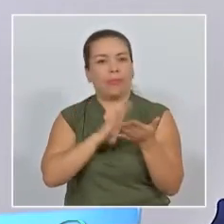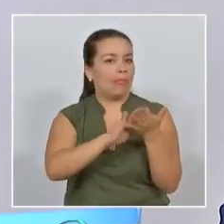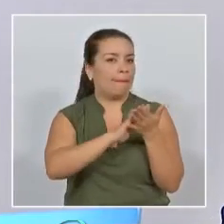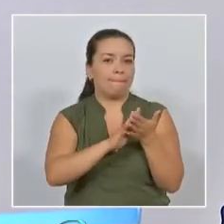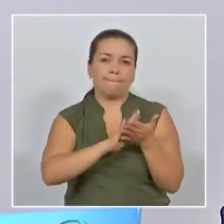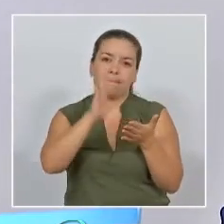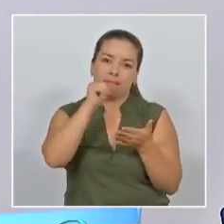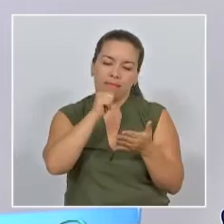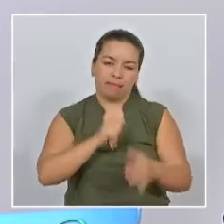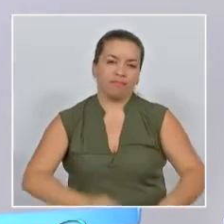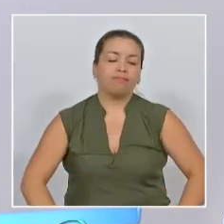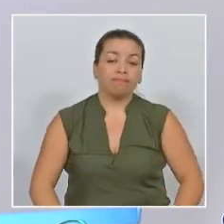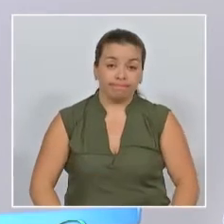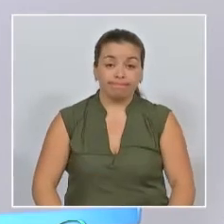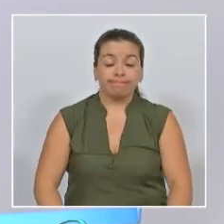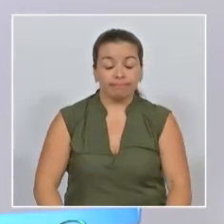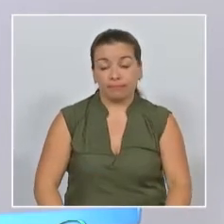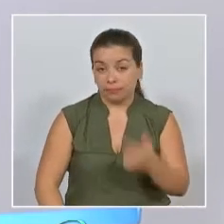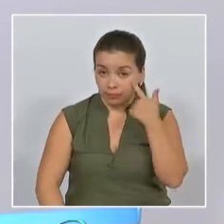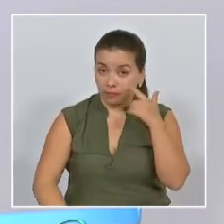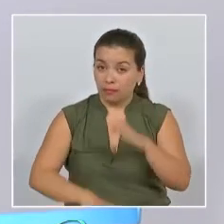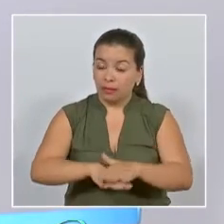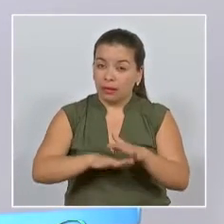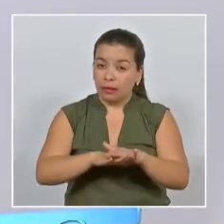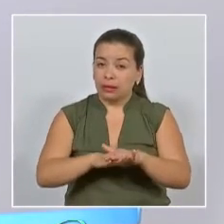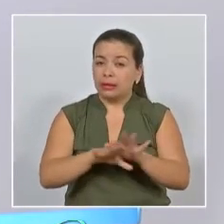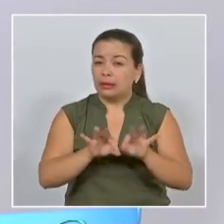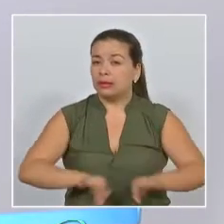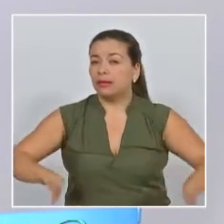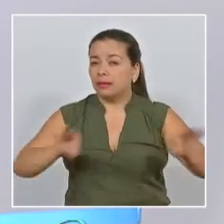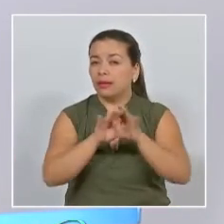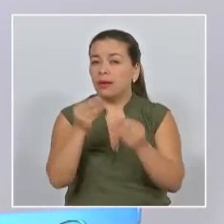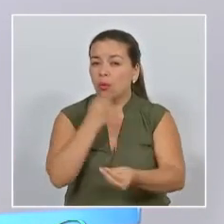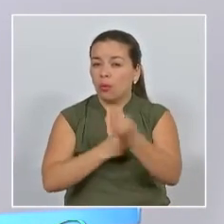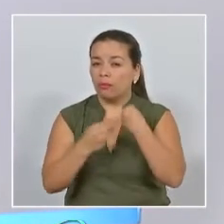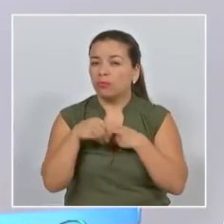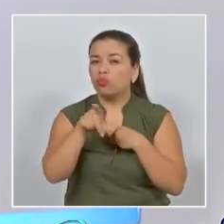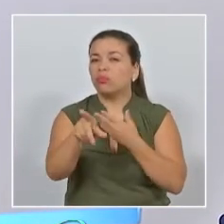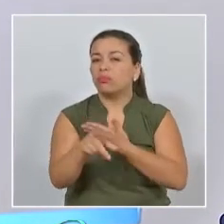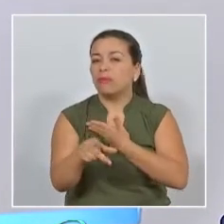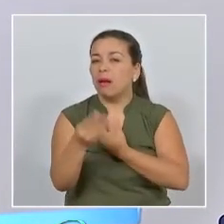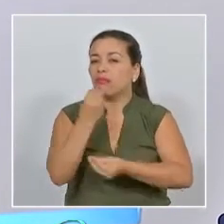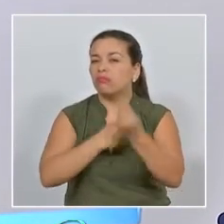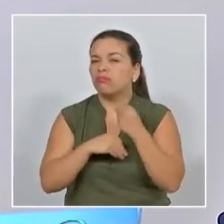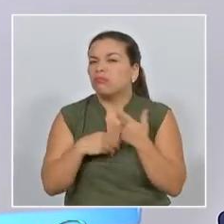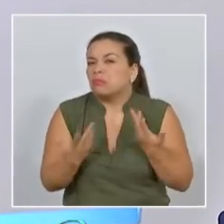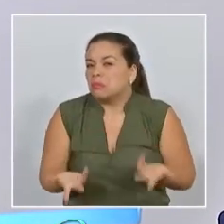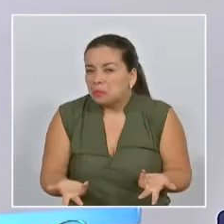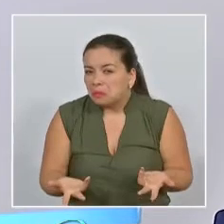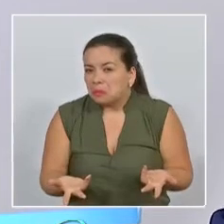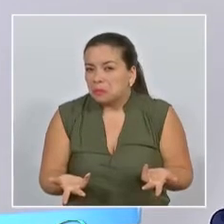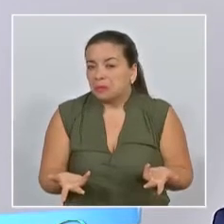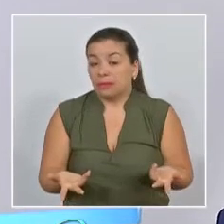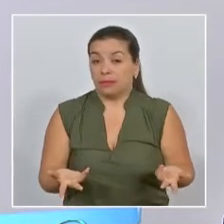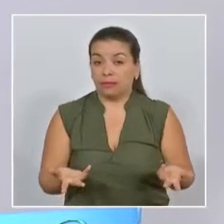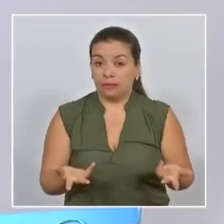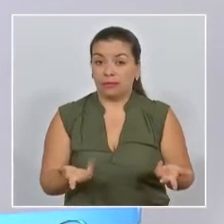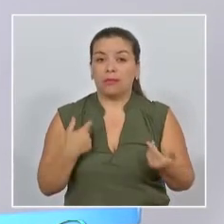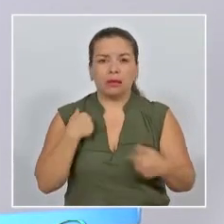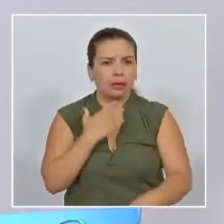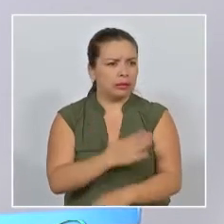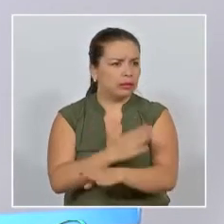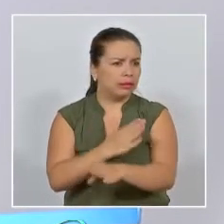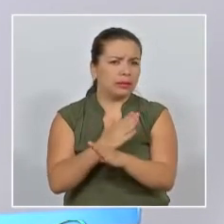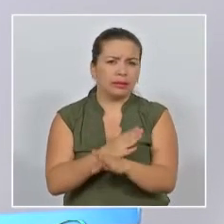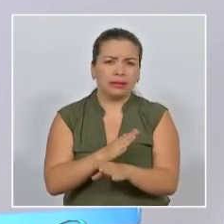el veneno para el cáncer. Entonces, hay que mirar muy bien la parte nutricional de su mamá. ¿Por qué ella sigue con ese